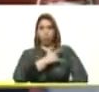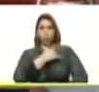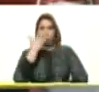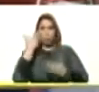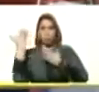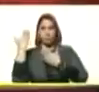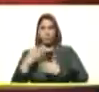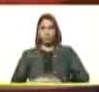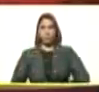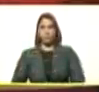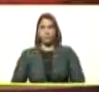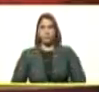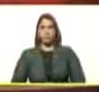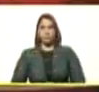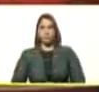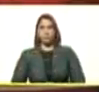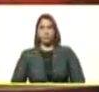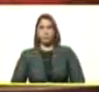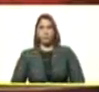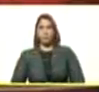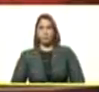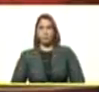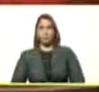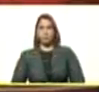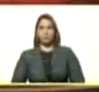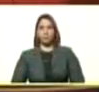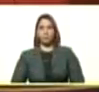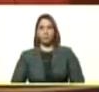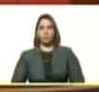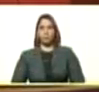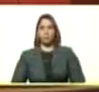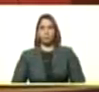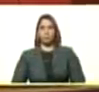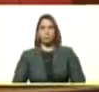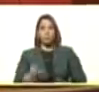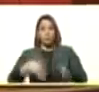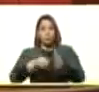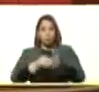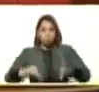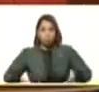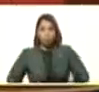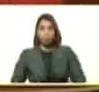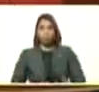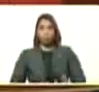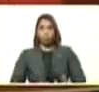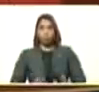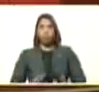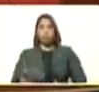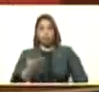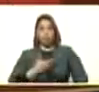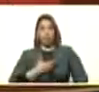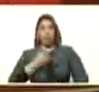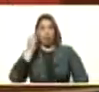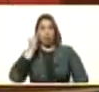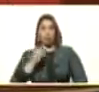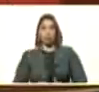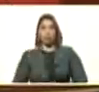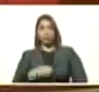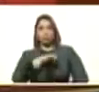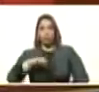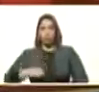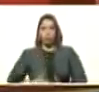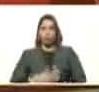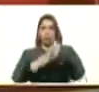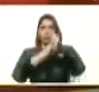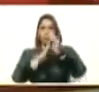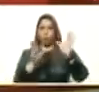Universitarios, FEBEU, presente. El renacer, Carmen Teresa. Somos un liderazgo